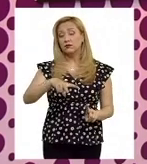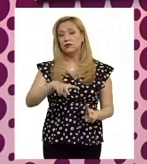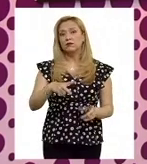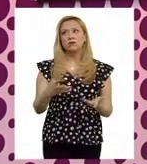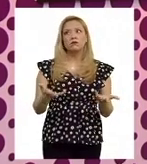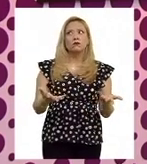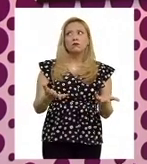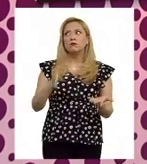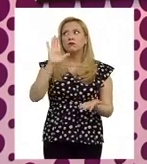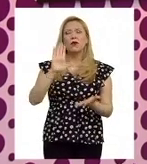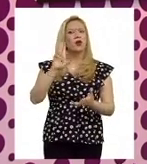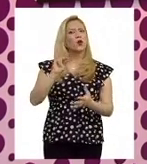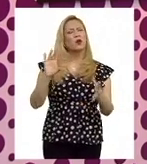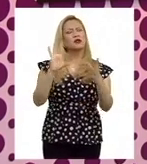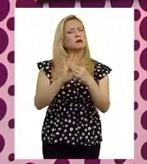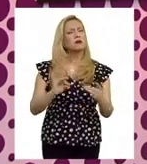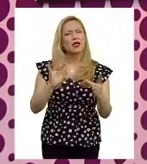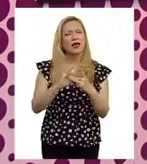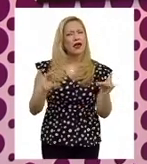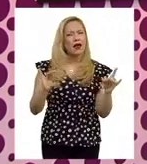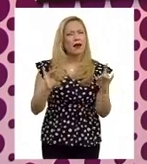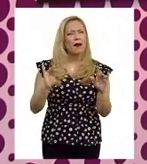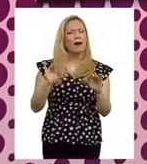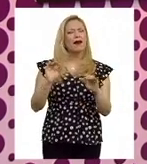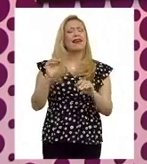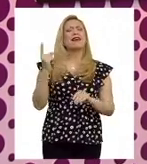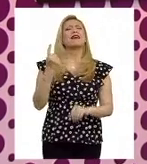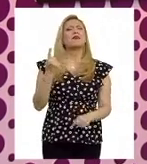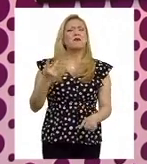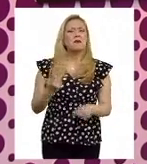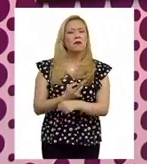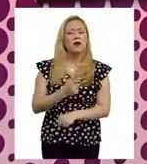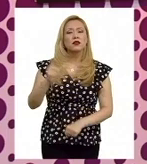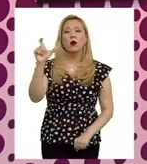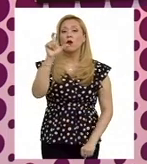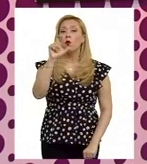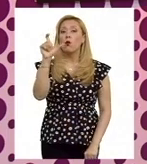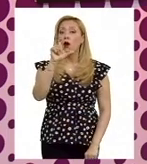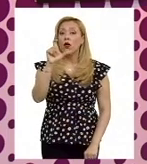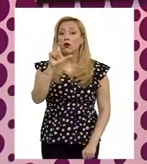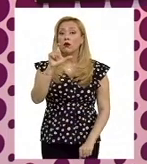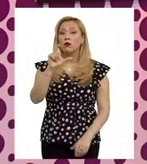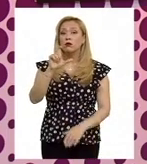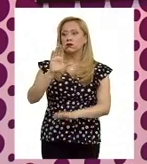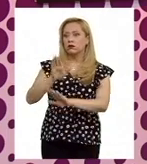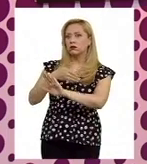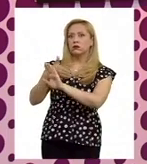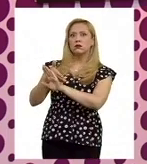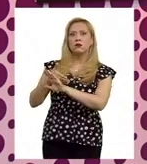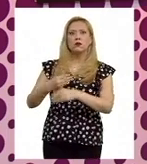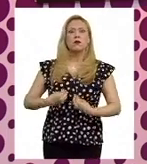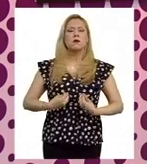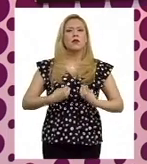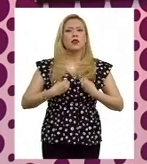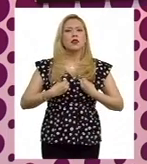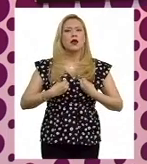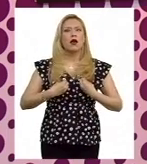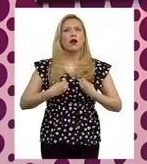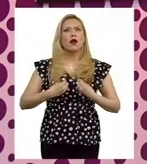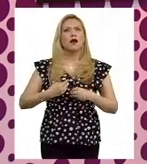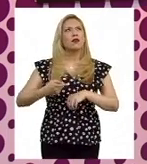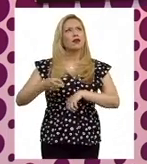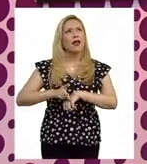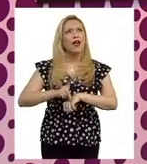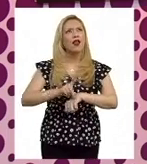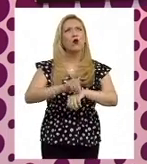no se ha abordado, no se ha explicado qué pasa cuando hay una afectación en la vida cotidiana derivada